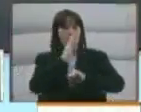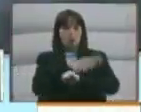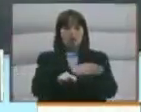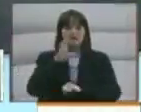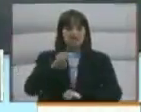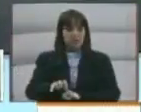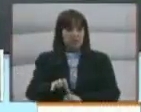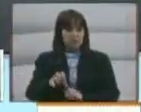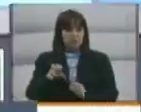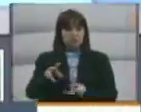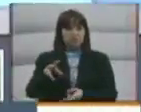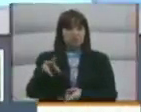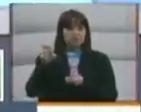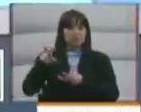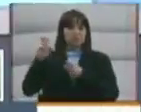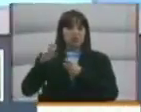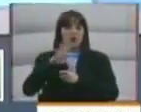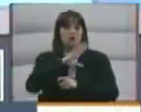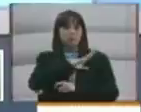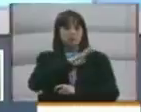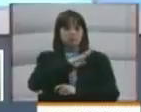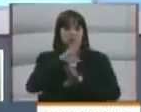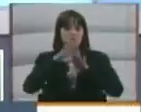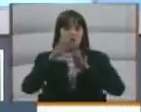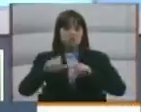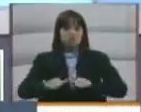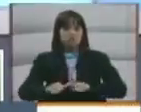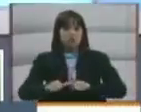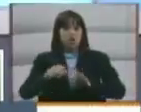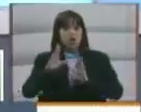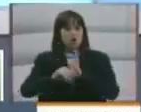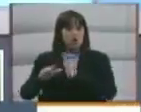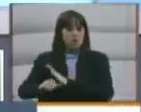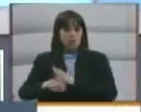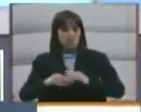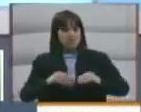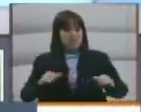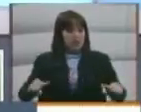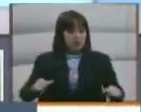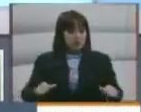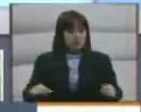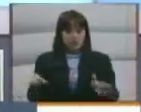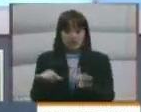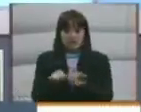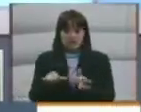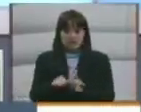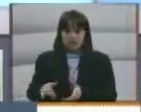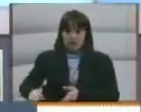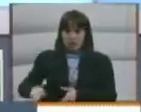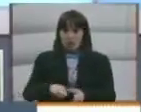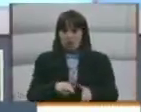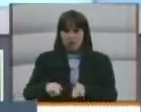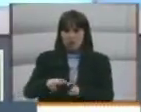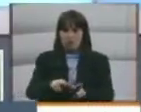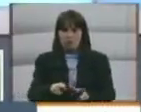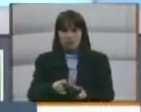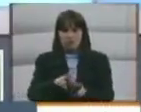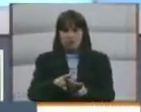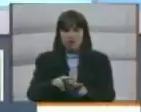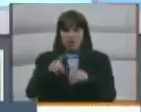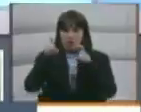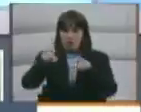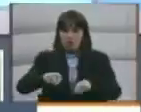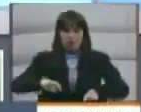con las tierras, el tema de las tierras cercanas a los ríos donde terminan los campesinos en